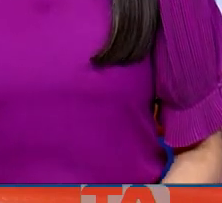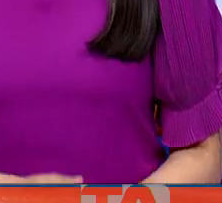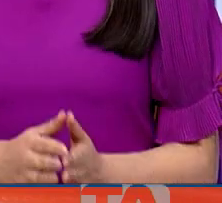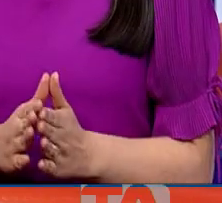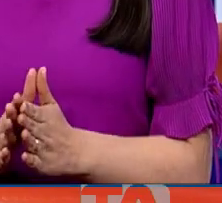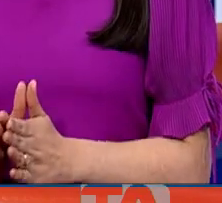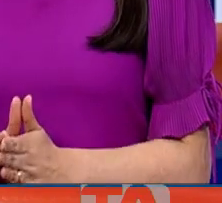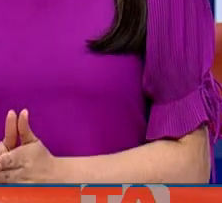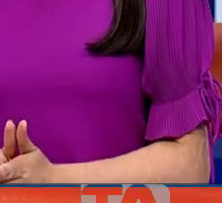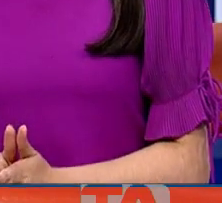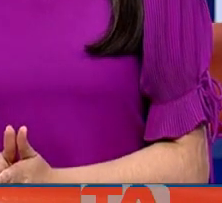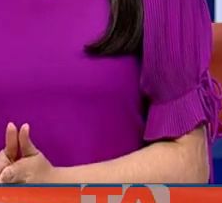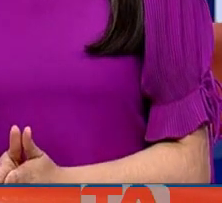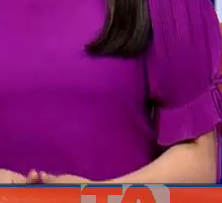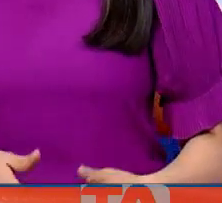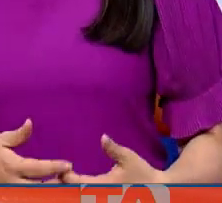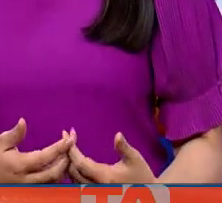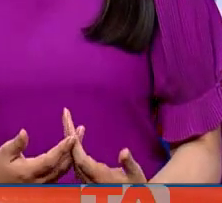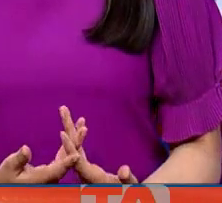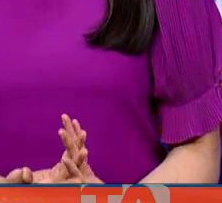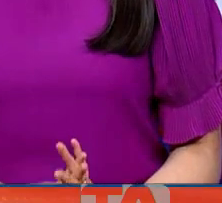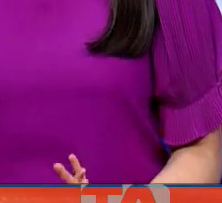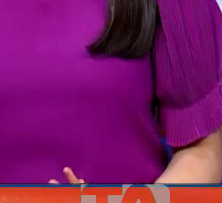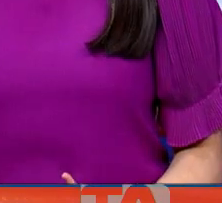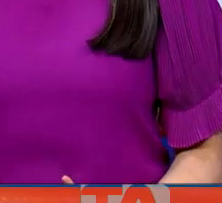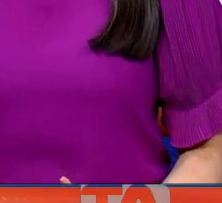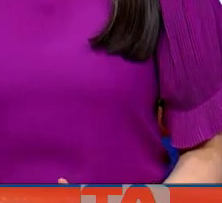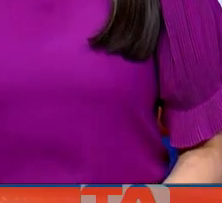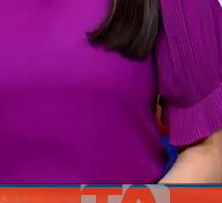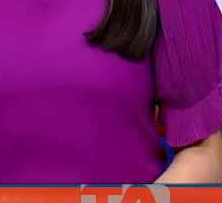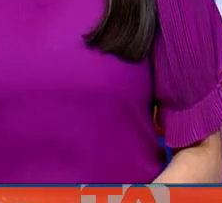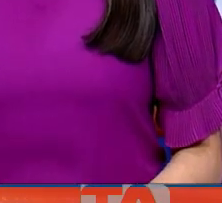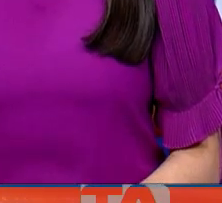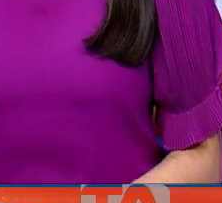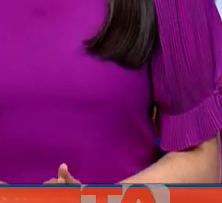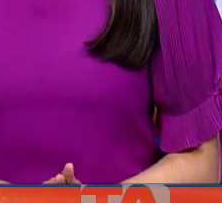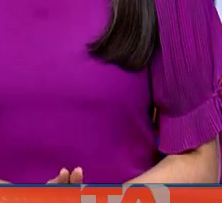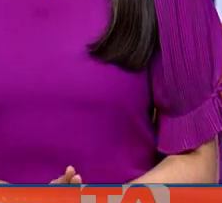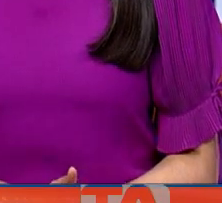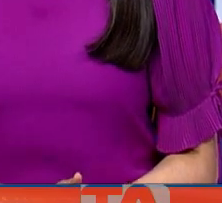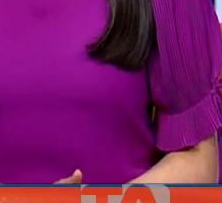credencial. El resto de actividades tiene que obtener un salvoconducto en la página web